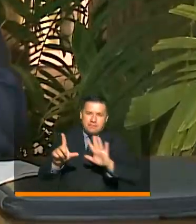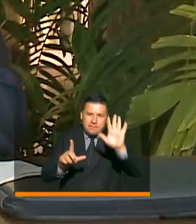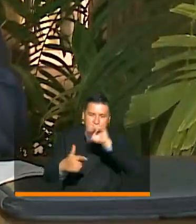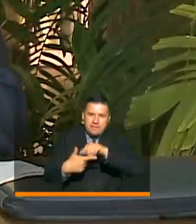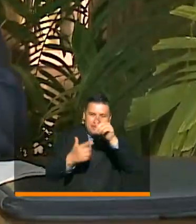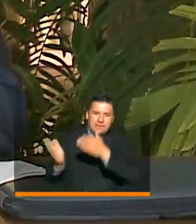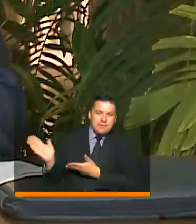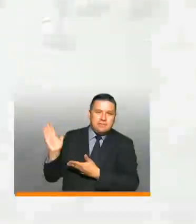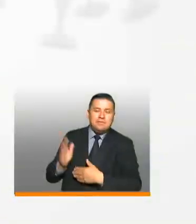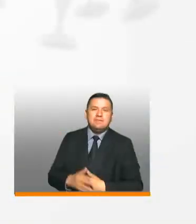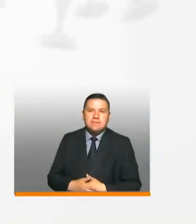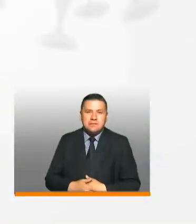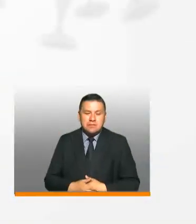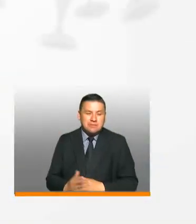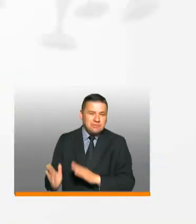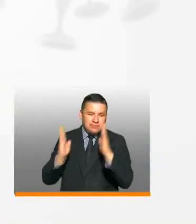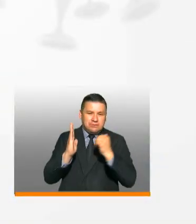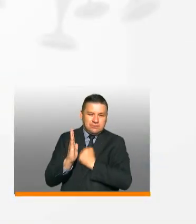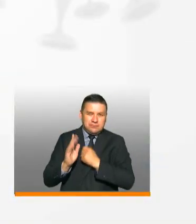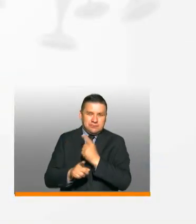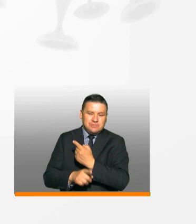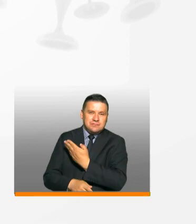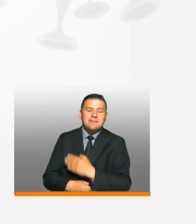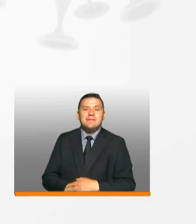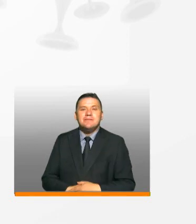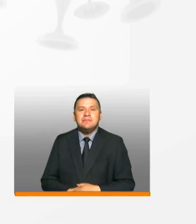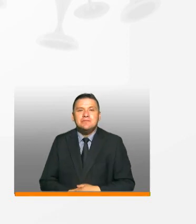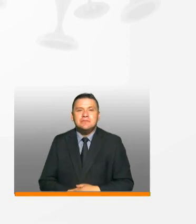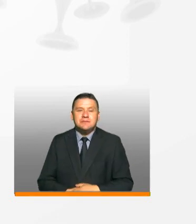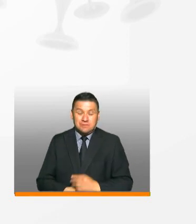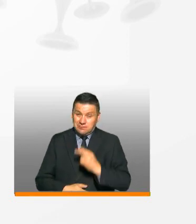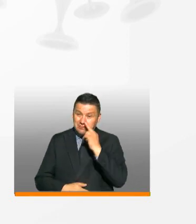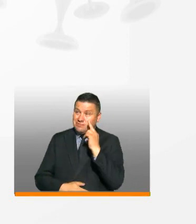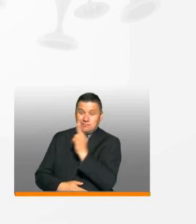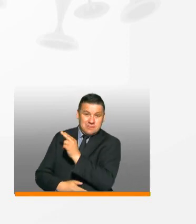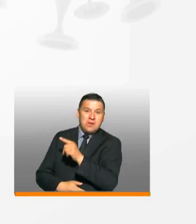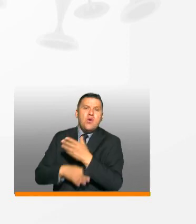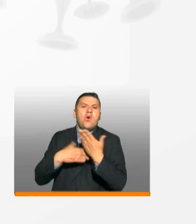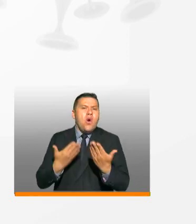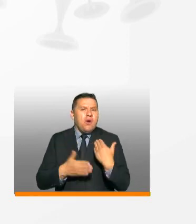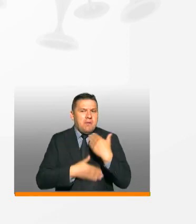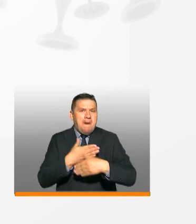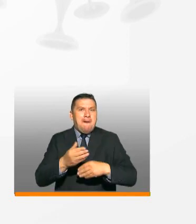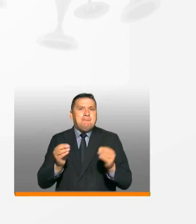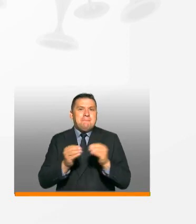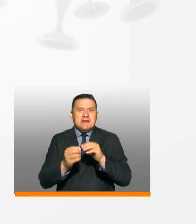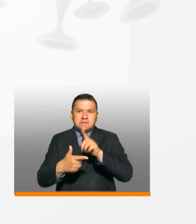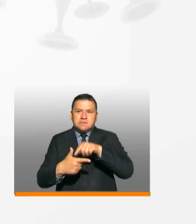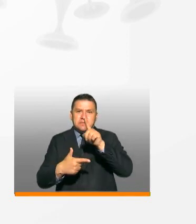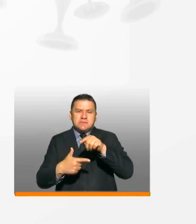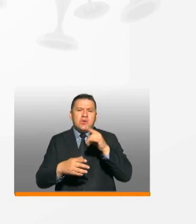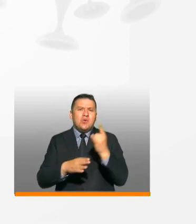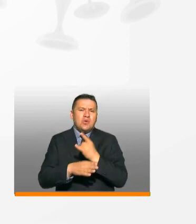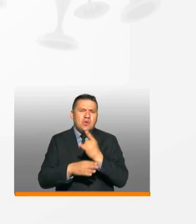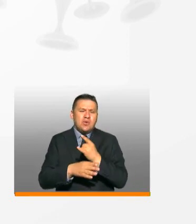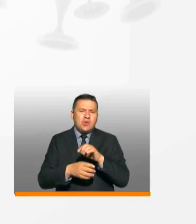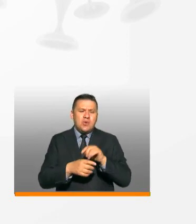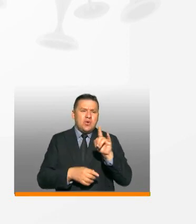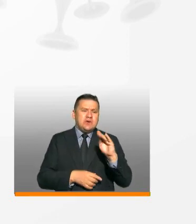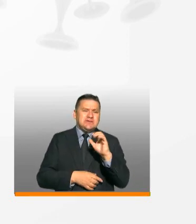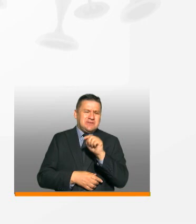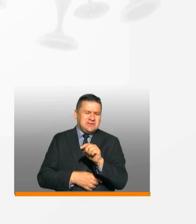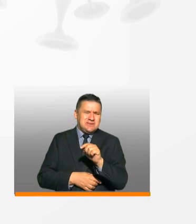En esta gráfica vemos, en la siguiente, por favor. En esta gráfica vemos cómo se viene incrementando el uso de unidades de